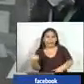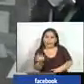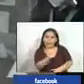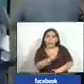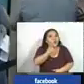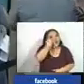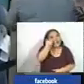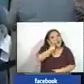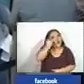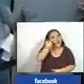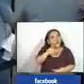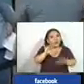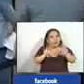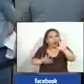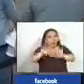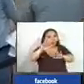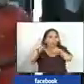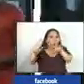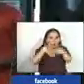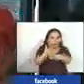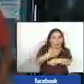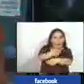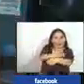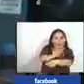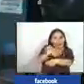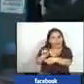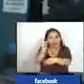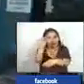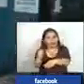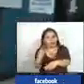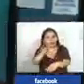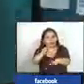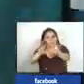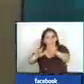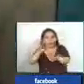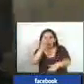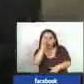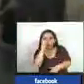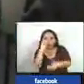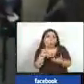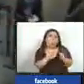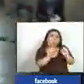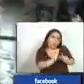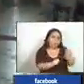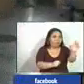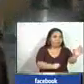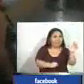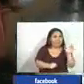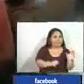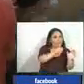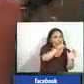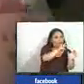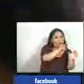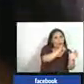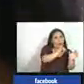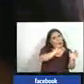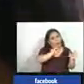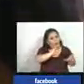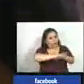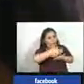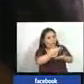años antes de las elecciones puedan solicitar su DUI e incorporación al registro y padrón electoral.